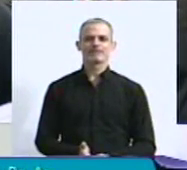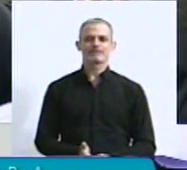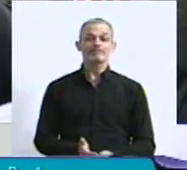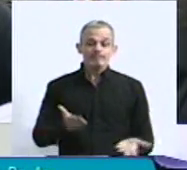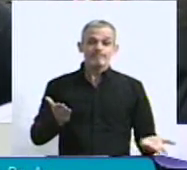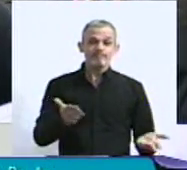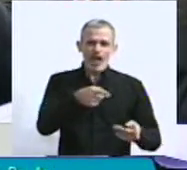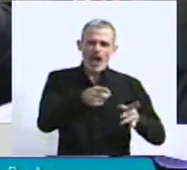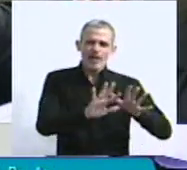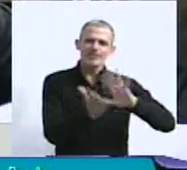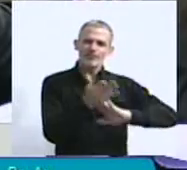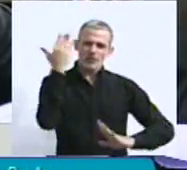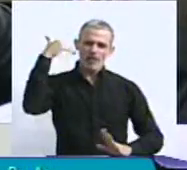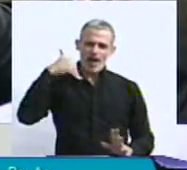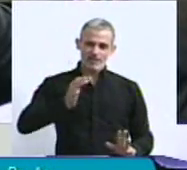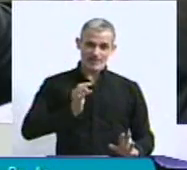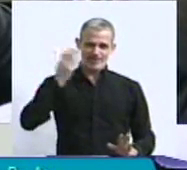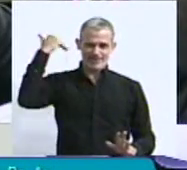En ese escenario